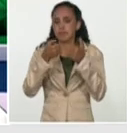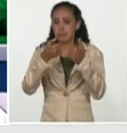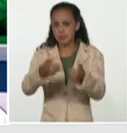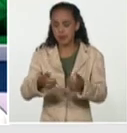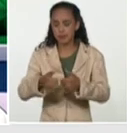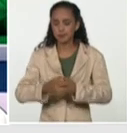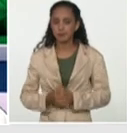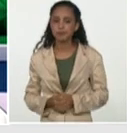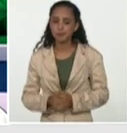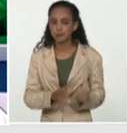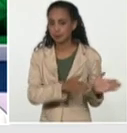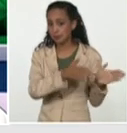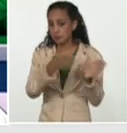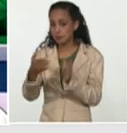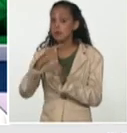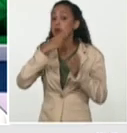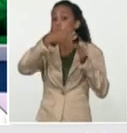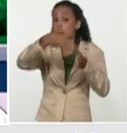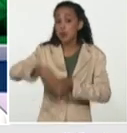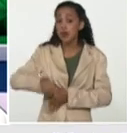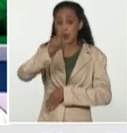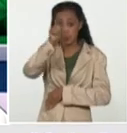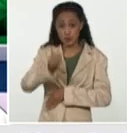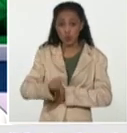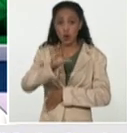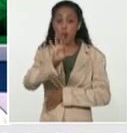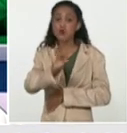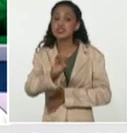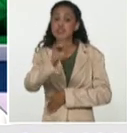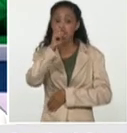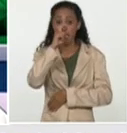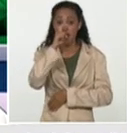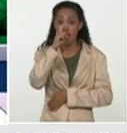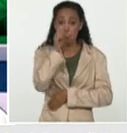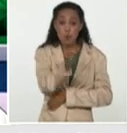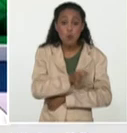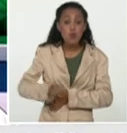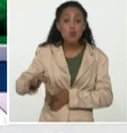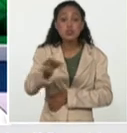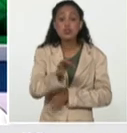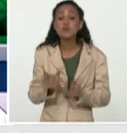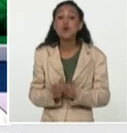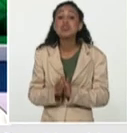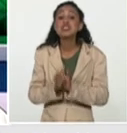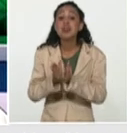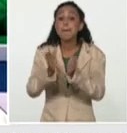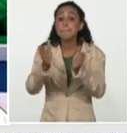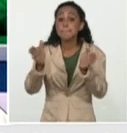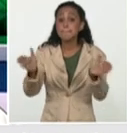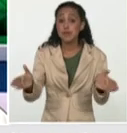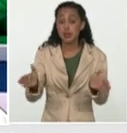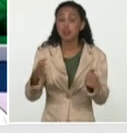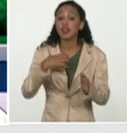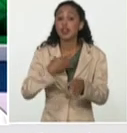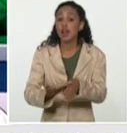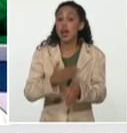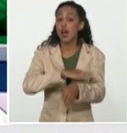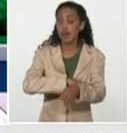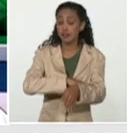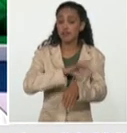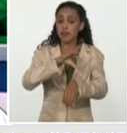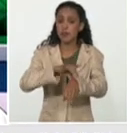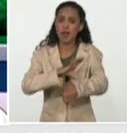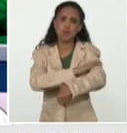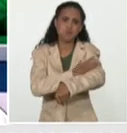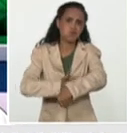Fallece un paciente de 87 años de edad del municipio San Miguel del Padrón, con antecedentes de hipertensión